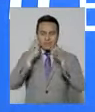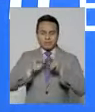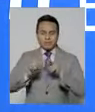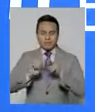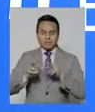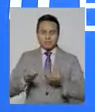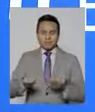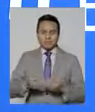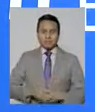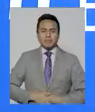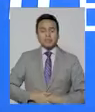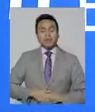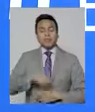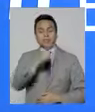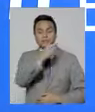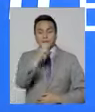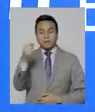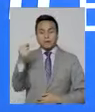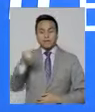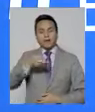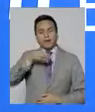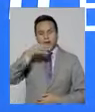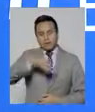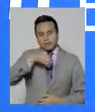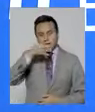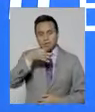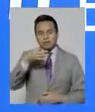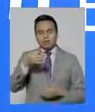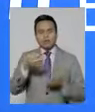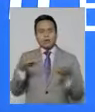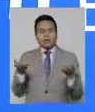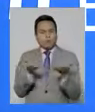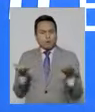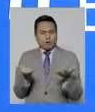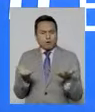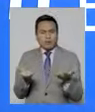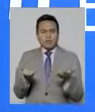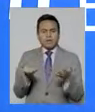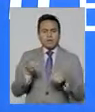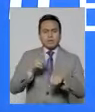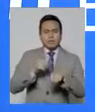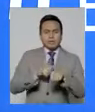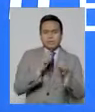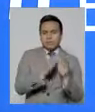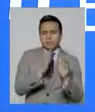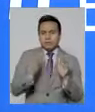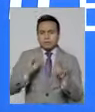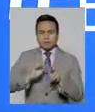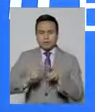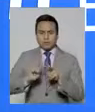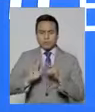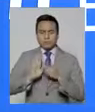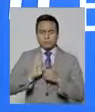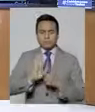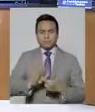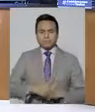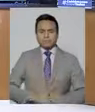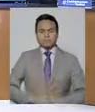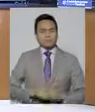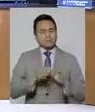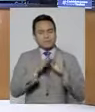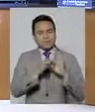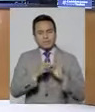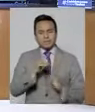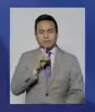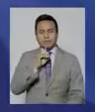hacerlo y durante la semana les vamos a ir contando la forma y la temporalidad en que esto va a ocurrir. Muchas